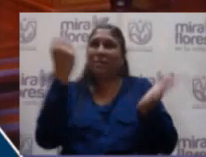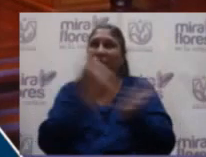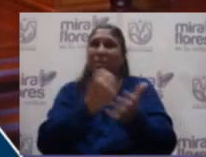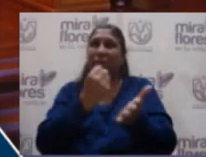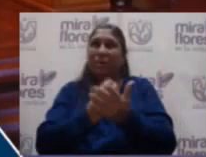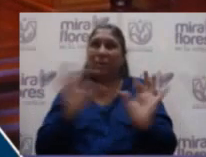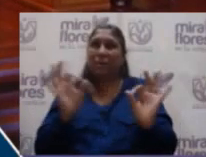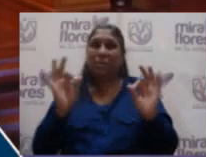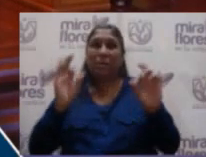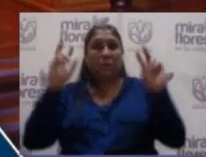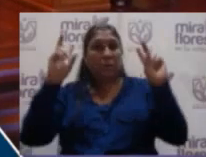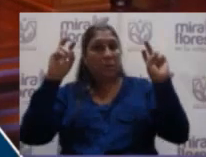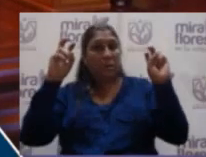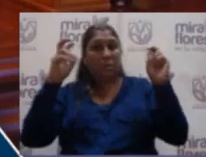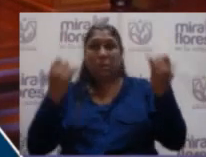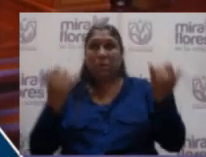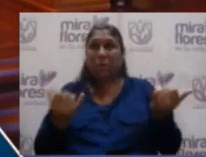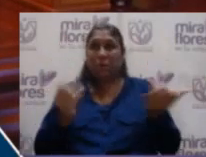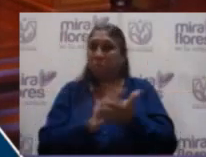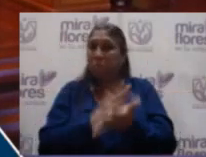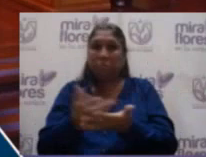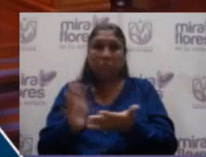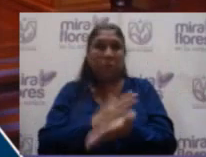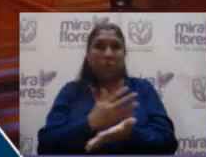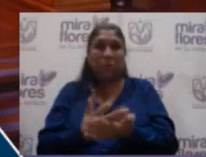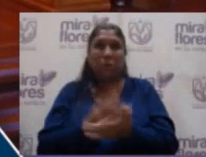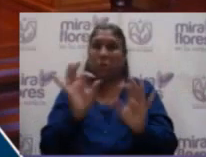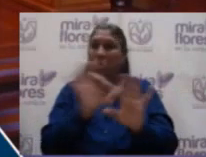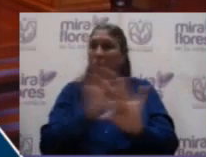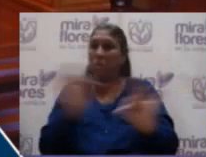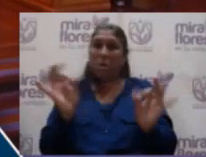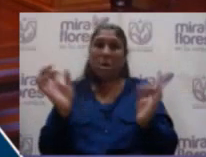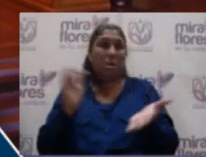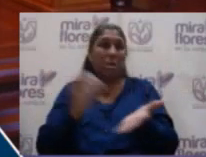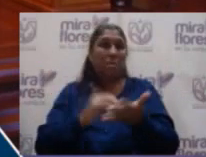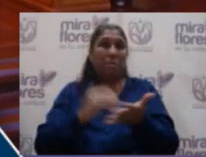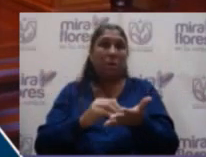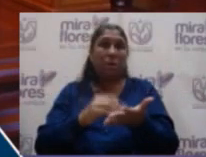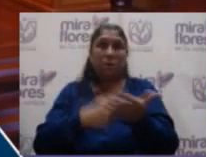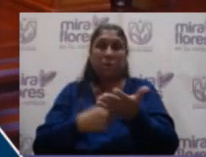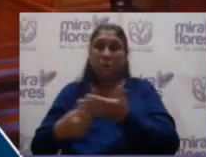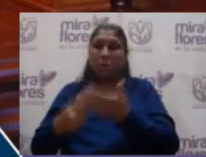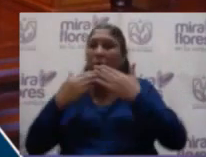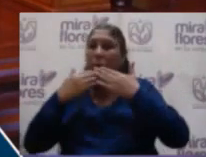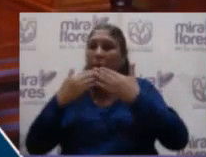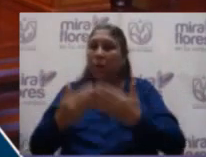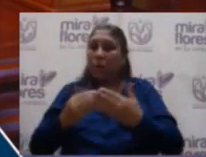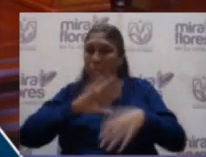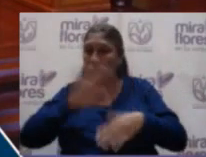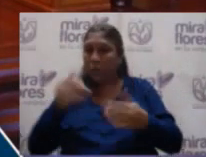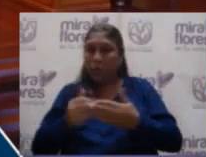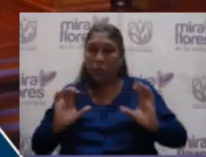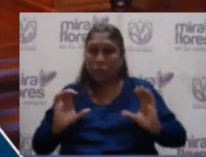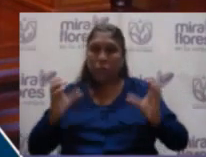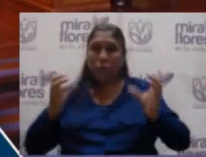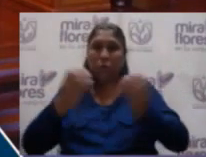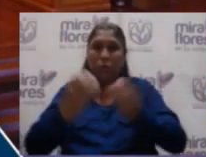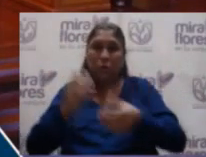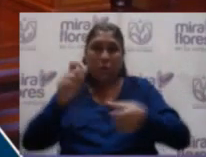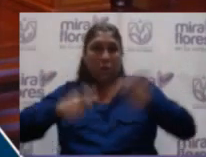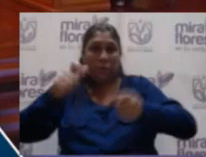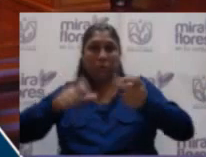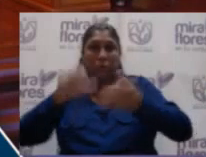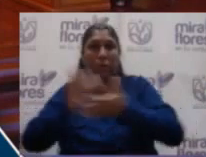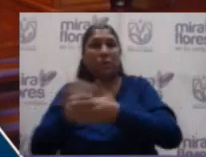tenemos más temas que tratar, ¿verdad? Es todo, señor alcalde. No habiendo más temas que tratar, agradezco la presencia de los miembros del Consejo y las personas que nos han